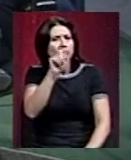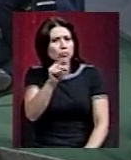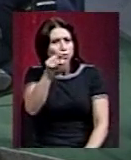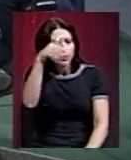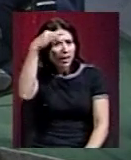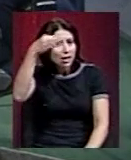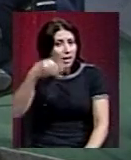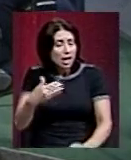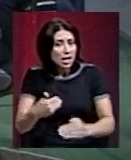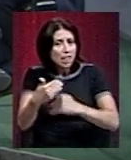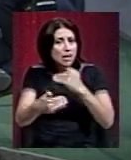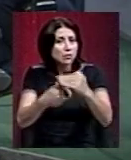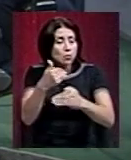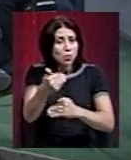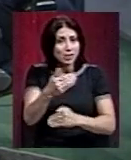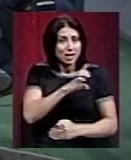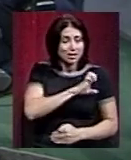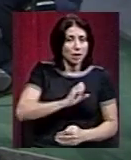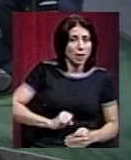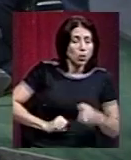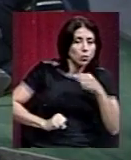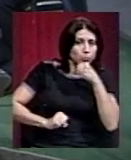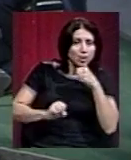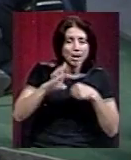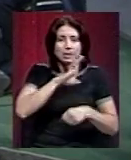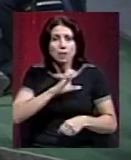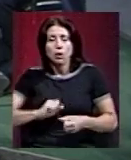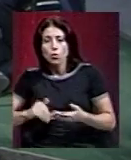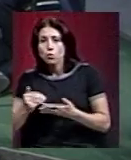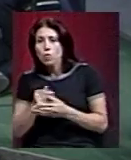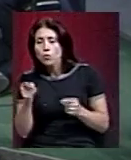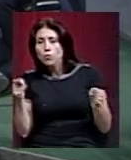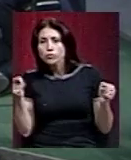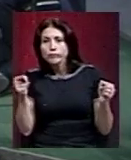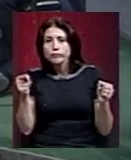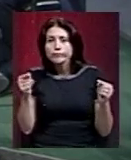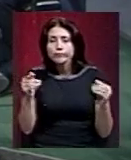un reencuentro de esos dos Salvadores, o ese es